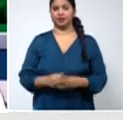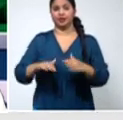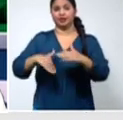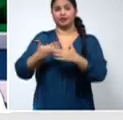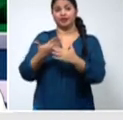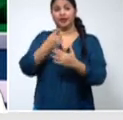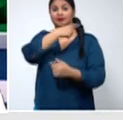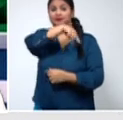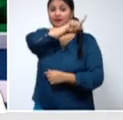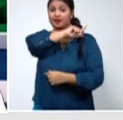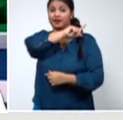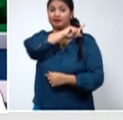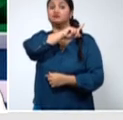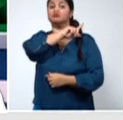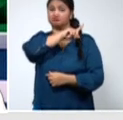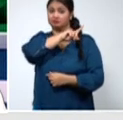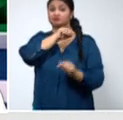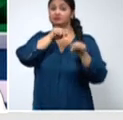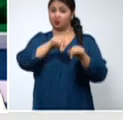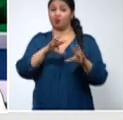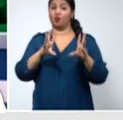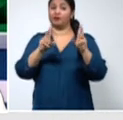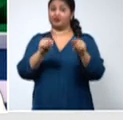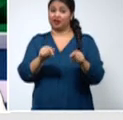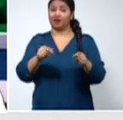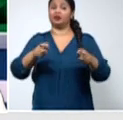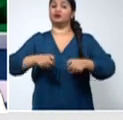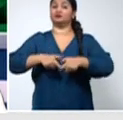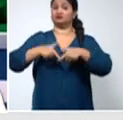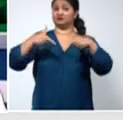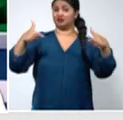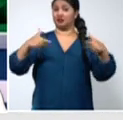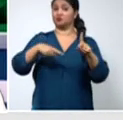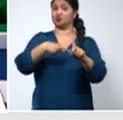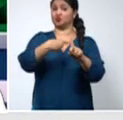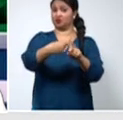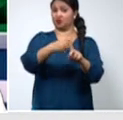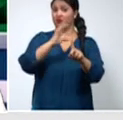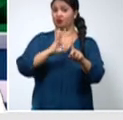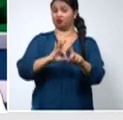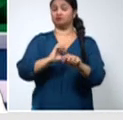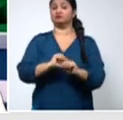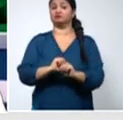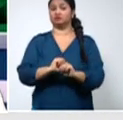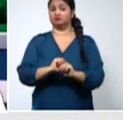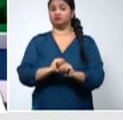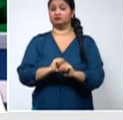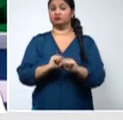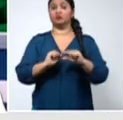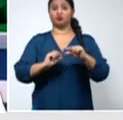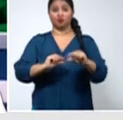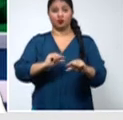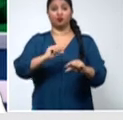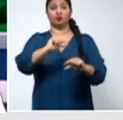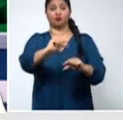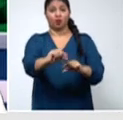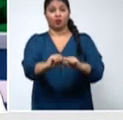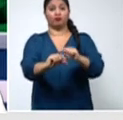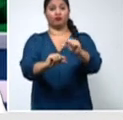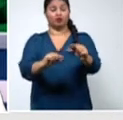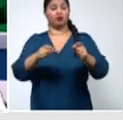no se aprecia una, como le llaman los técnicos, una percepción de riesgo de nuestra